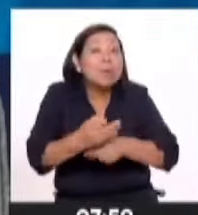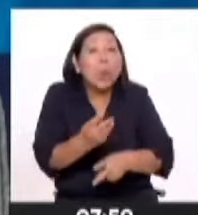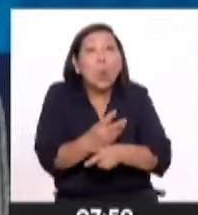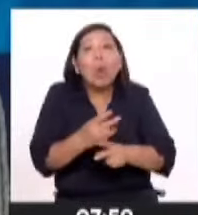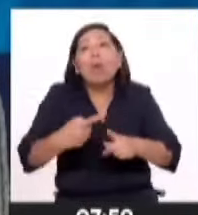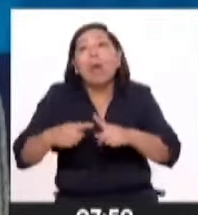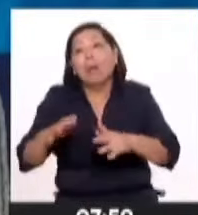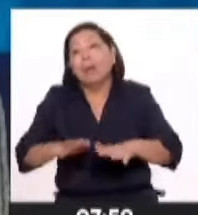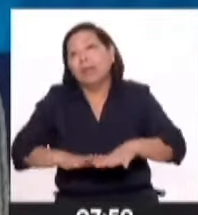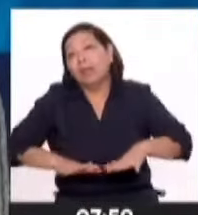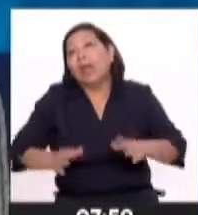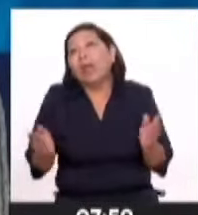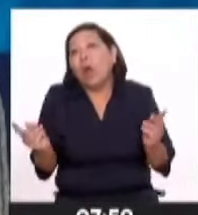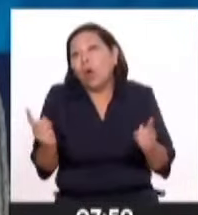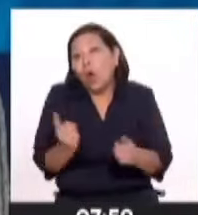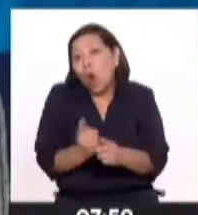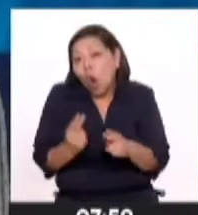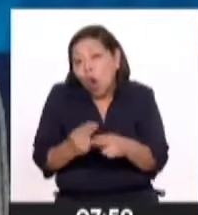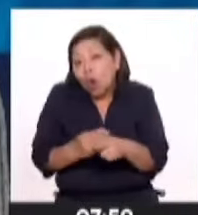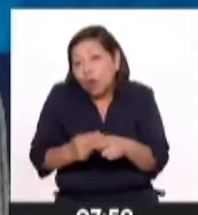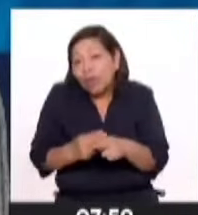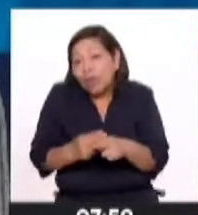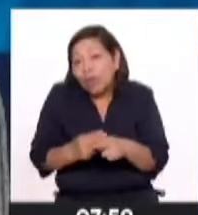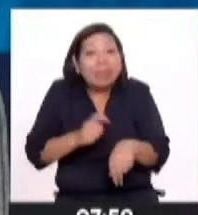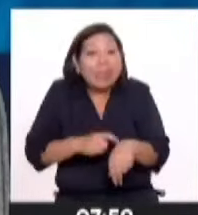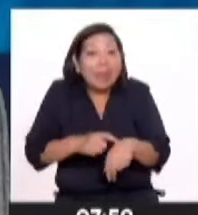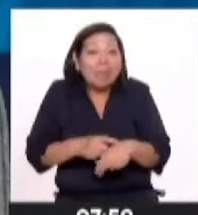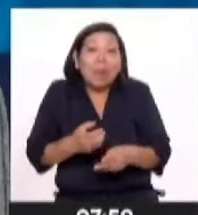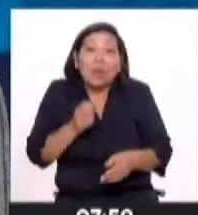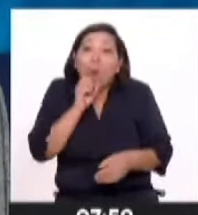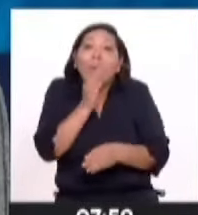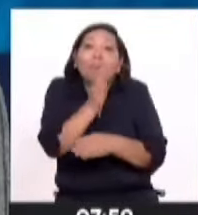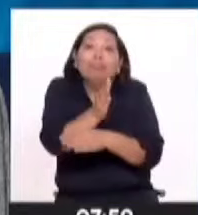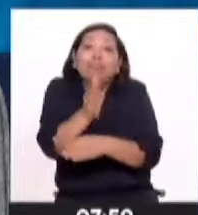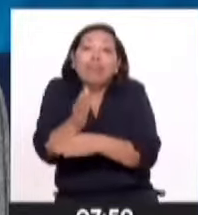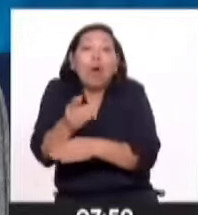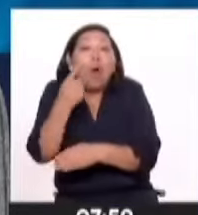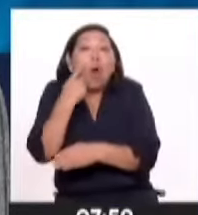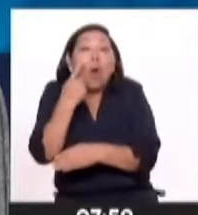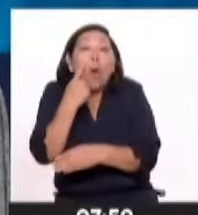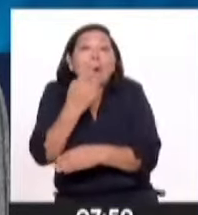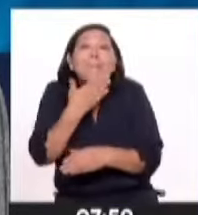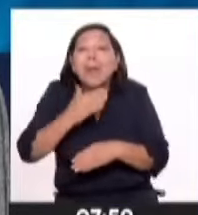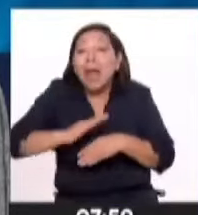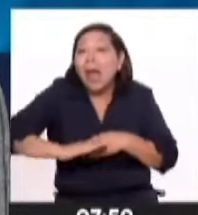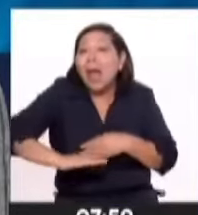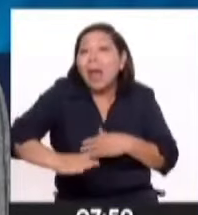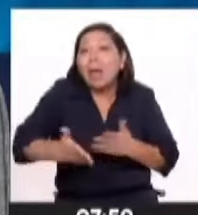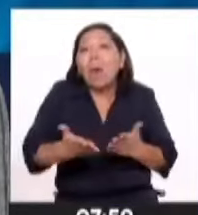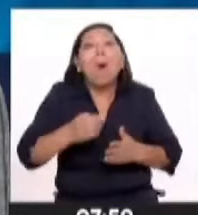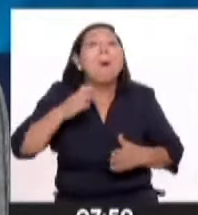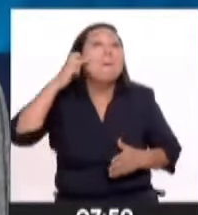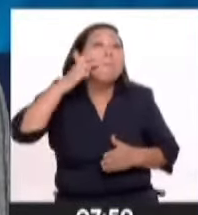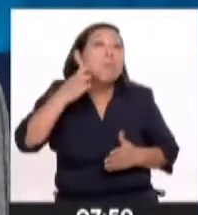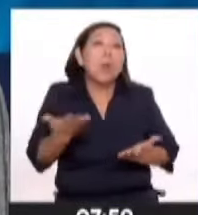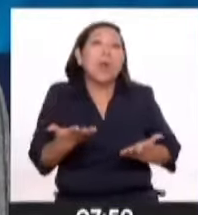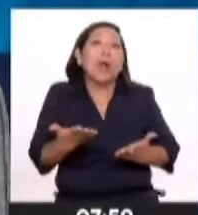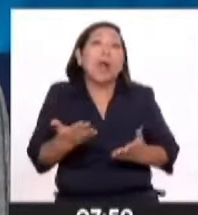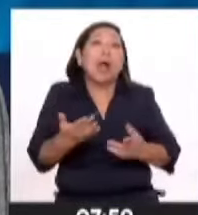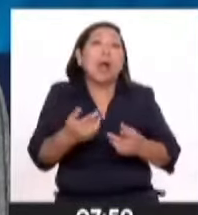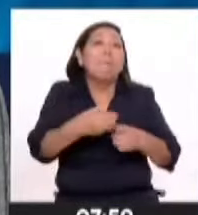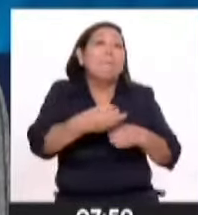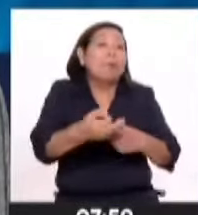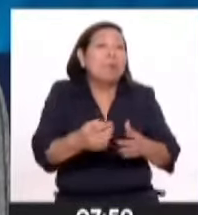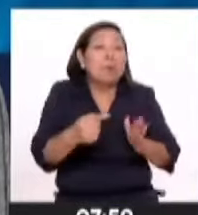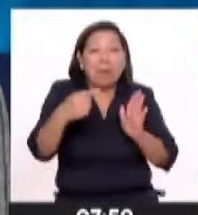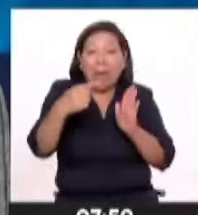en un corto periodo. De manera que si yo quisiera conocer la calidad del suelo, por ejemplo, en Puno, en Ácora, simplemente doy